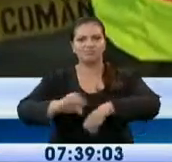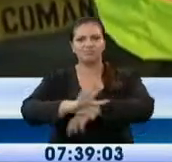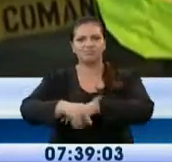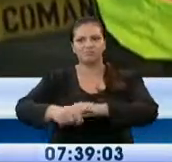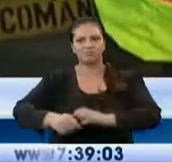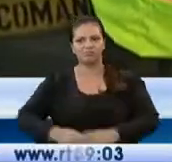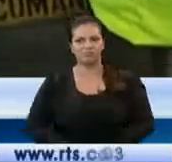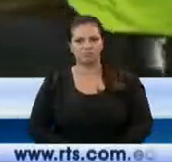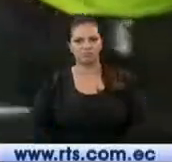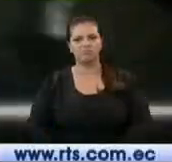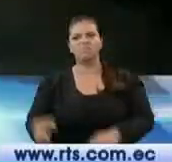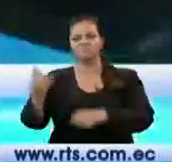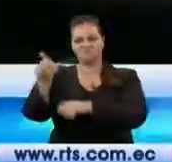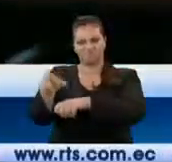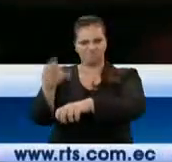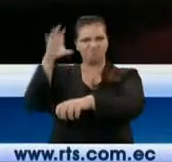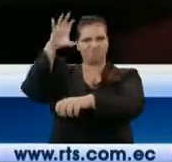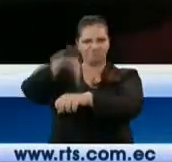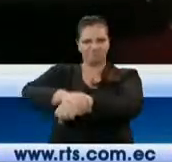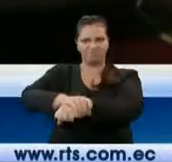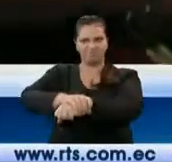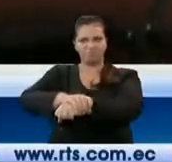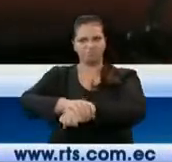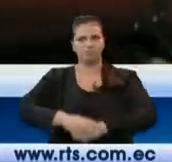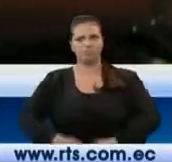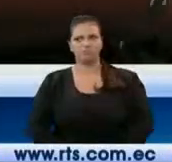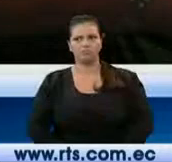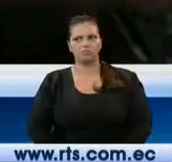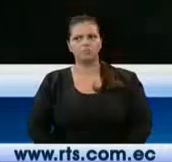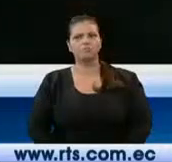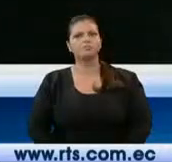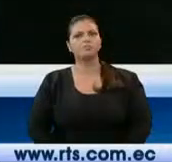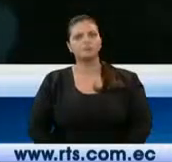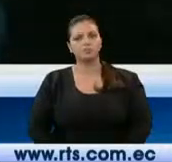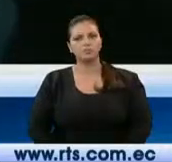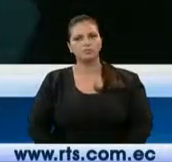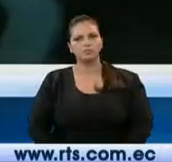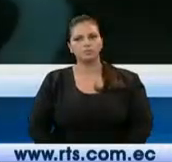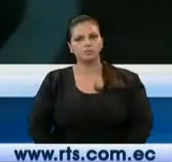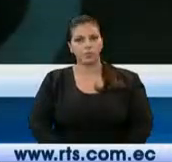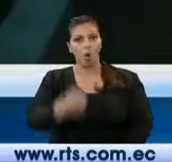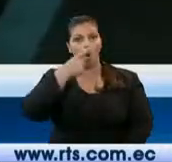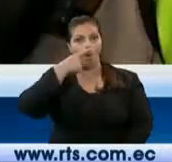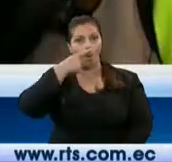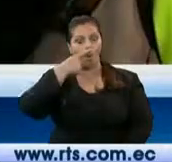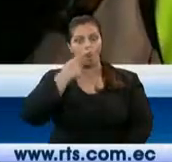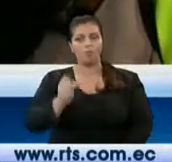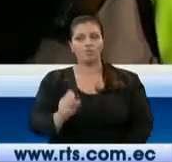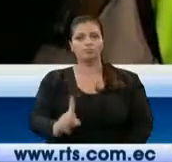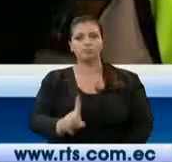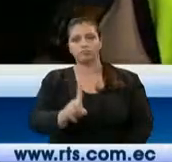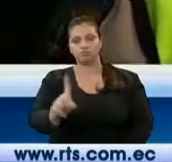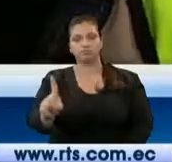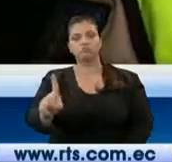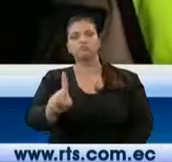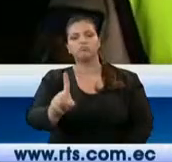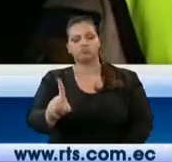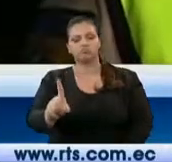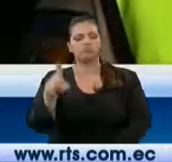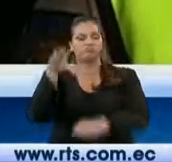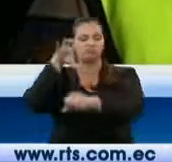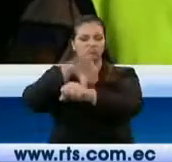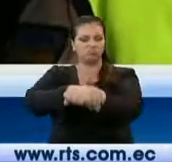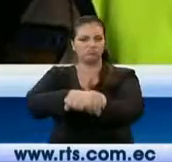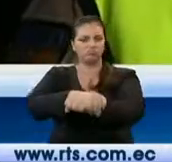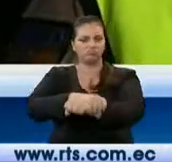los operativos preventivos, nuevamente se logró la intercepción de una persona de sexo masculino, logrando también la recuperación de